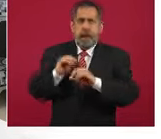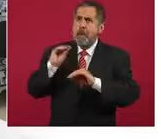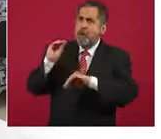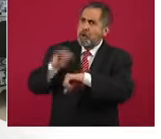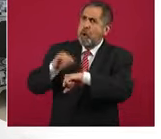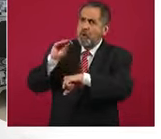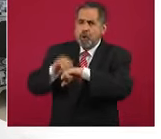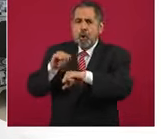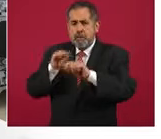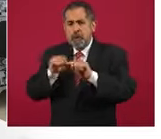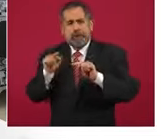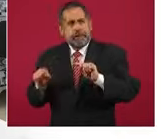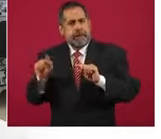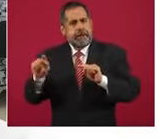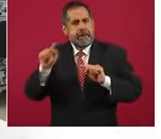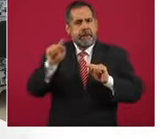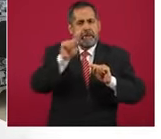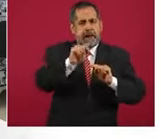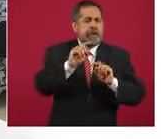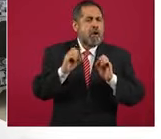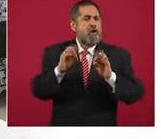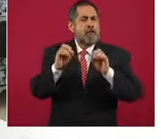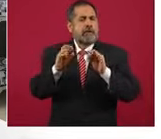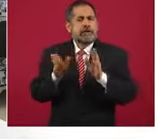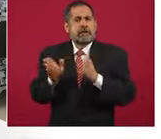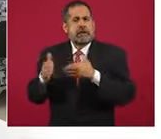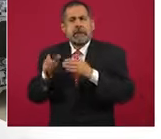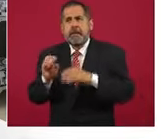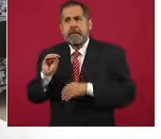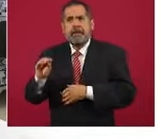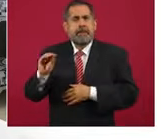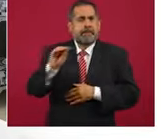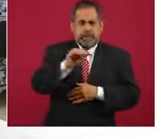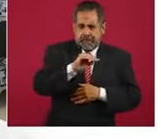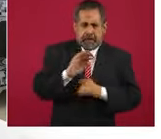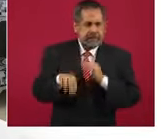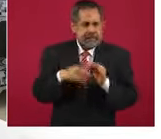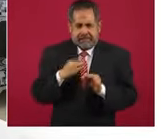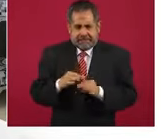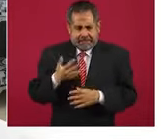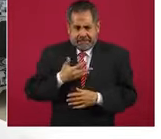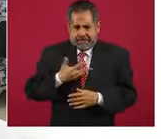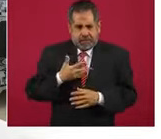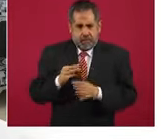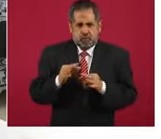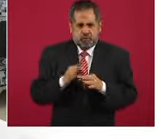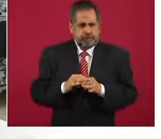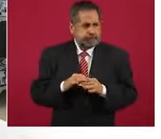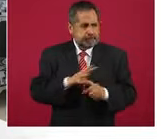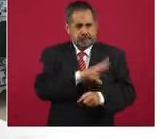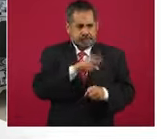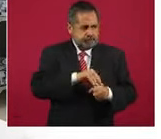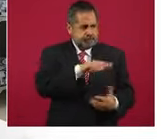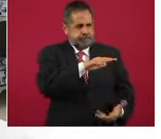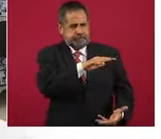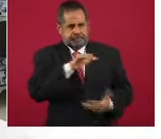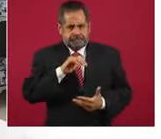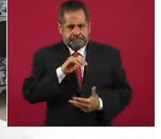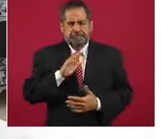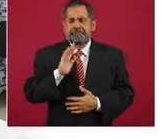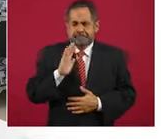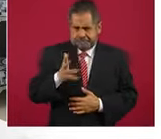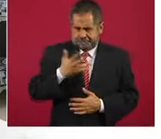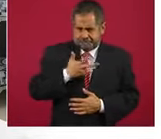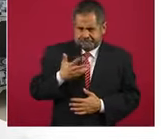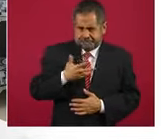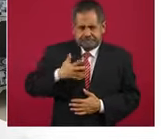las de los cuarteles construidos para la Guardia Nacional. Entonces, ahorita ya el mobiliario que se tiene